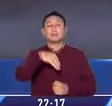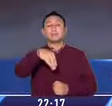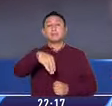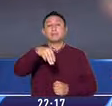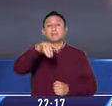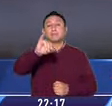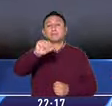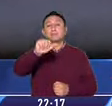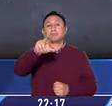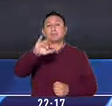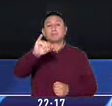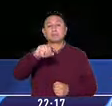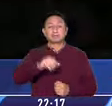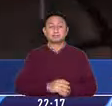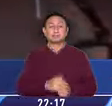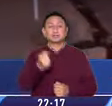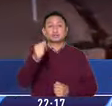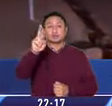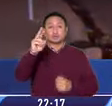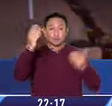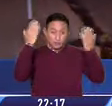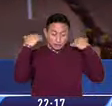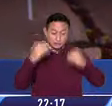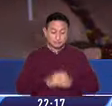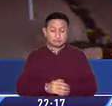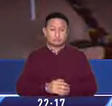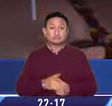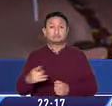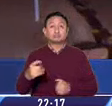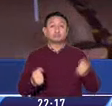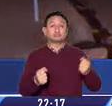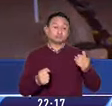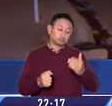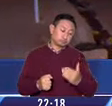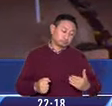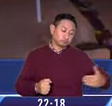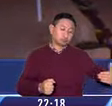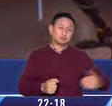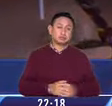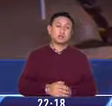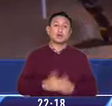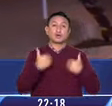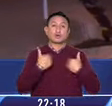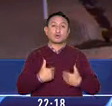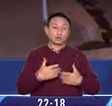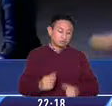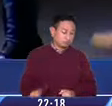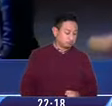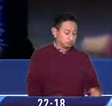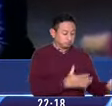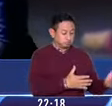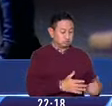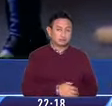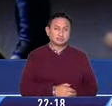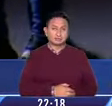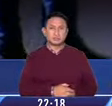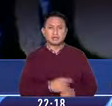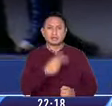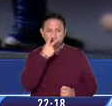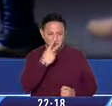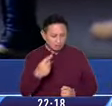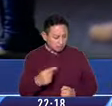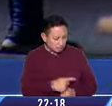Guasmo Sur de Guayaquil. Abrieron una de las puertas del automotor y dejaron caer un bulto pesado. Al constatar lo